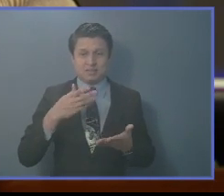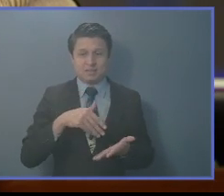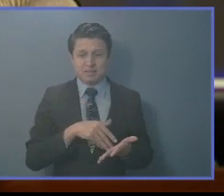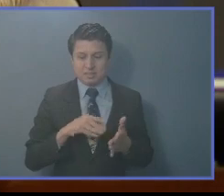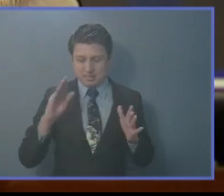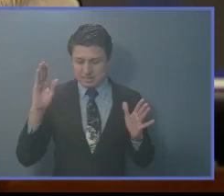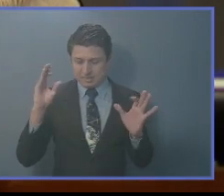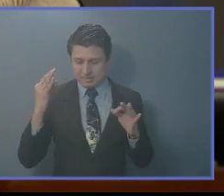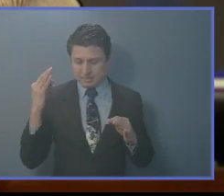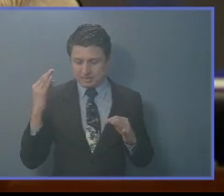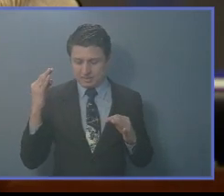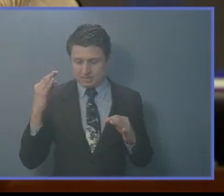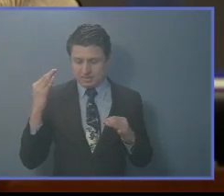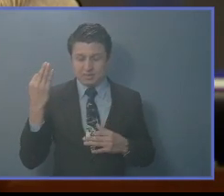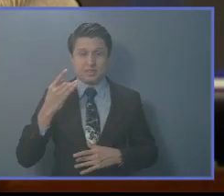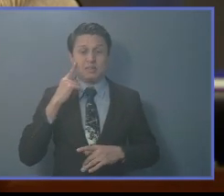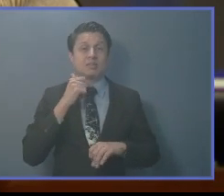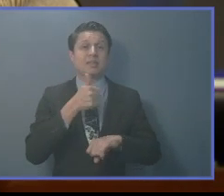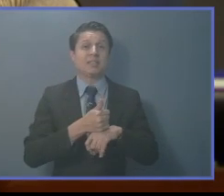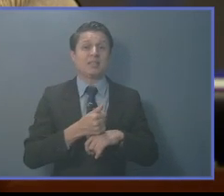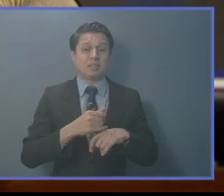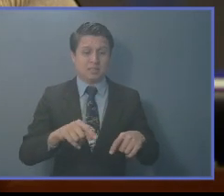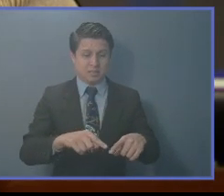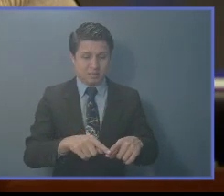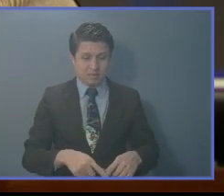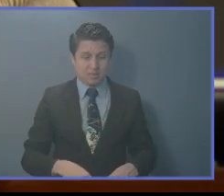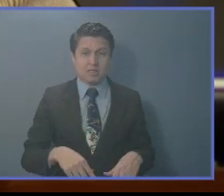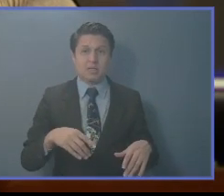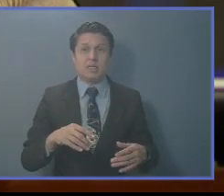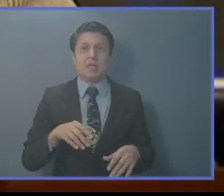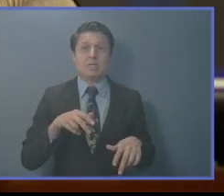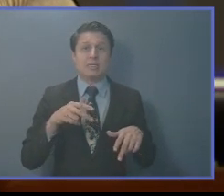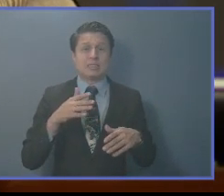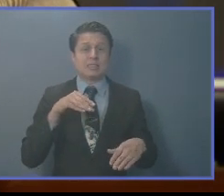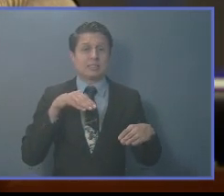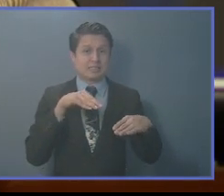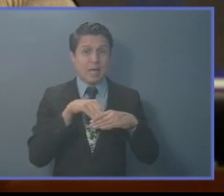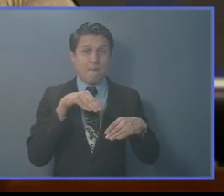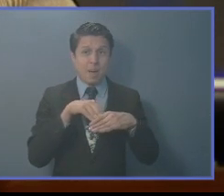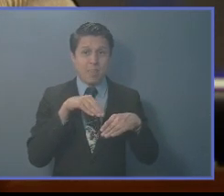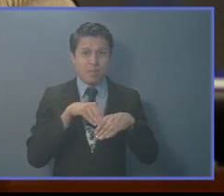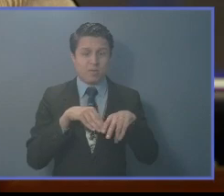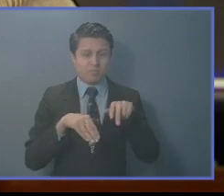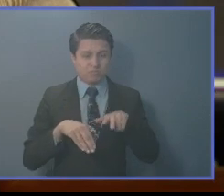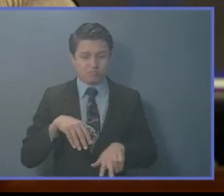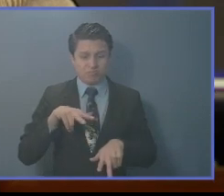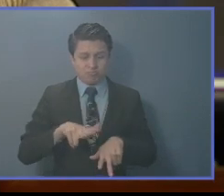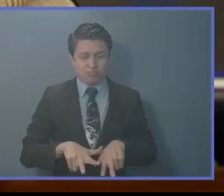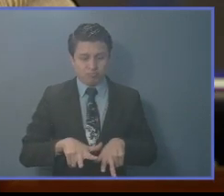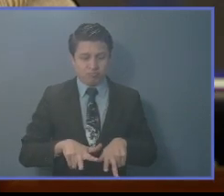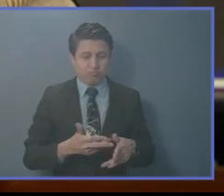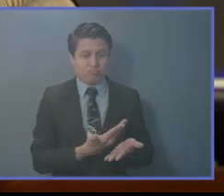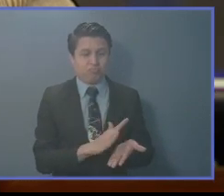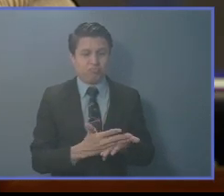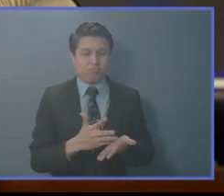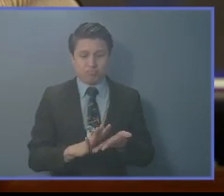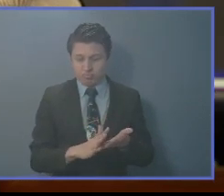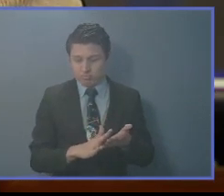necesario. 30. Se deberán colocar alfombras desinfectantes en todas las entradas para limpiar las huellas de los